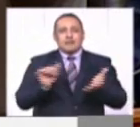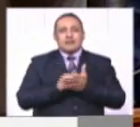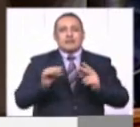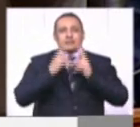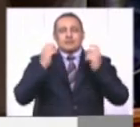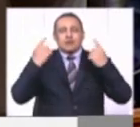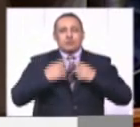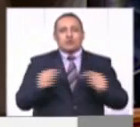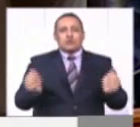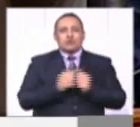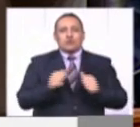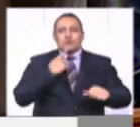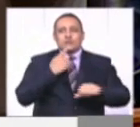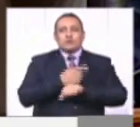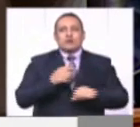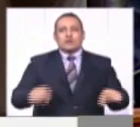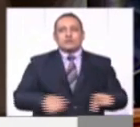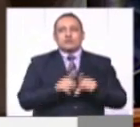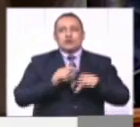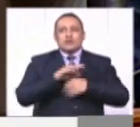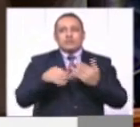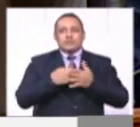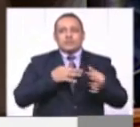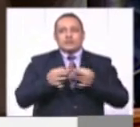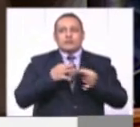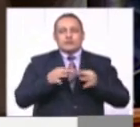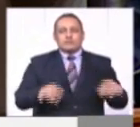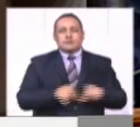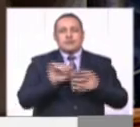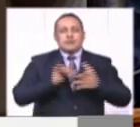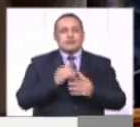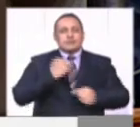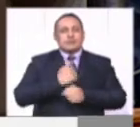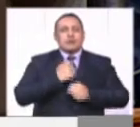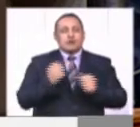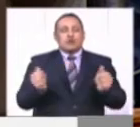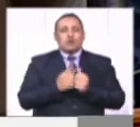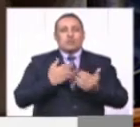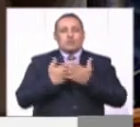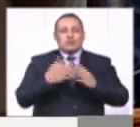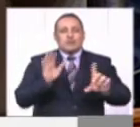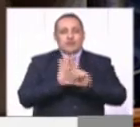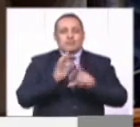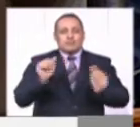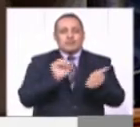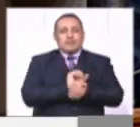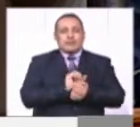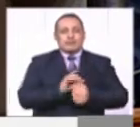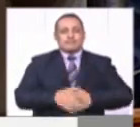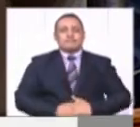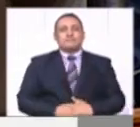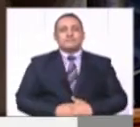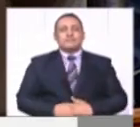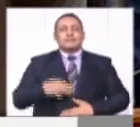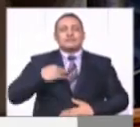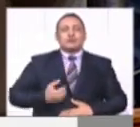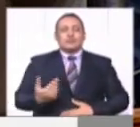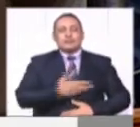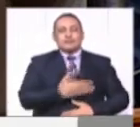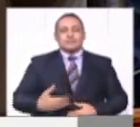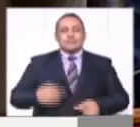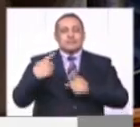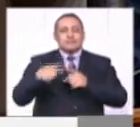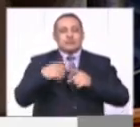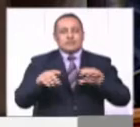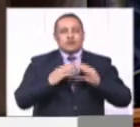constituyan infracción de la Constitución y o delitos de función previstos en la legislación penal señor presidente señores